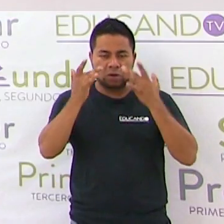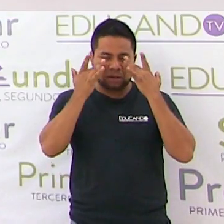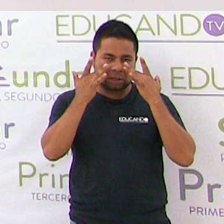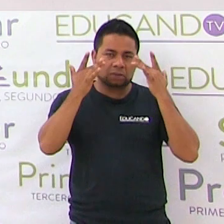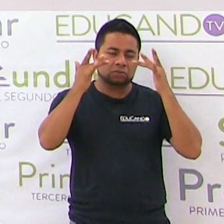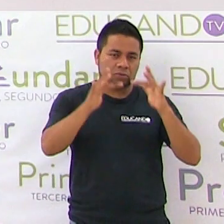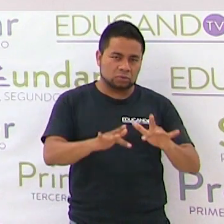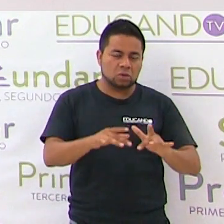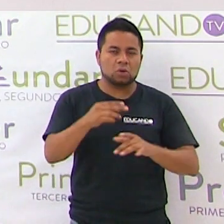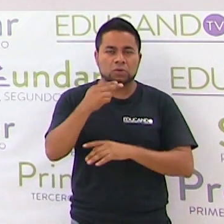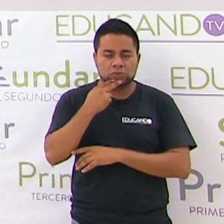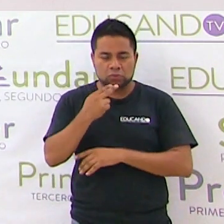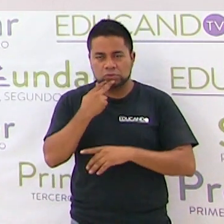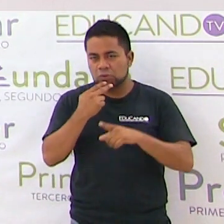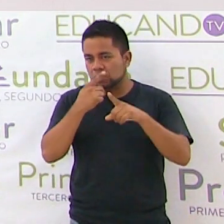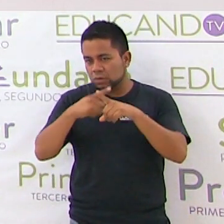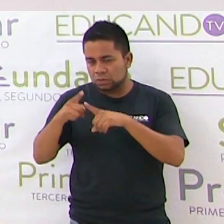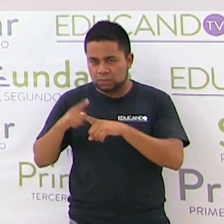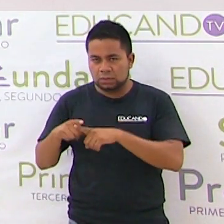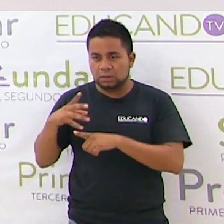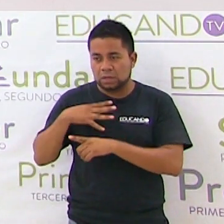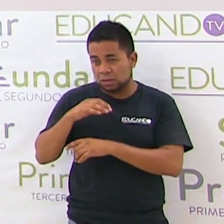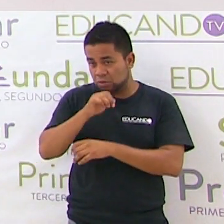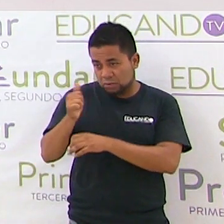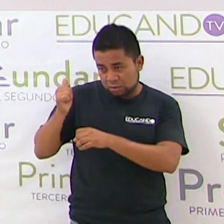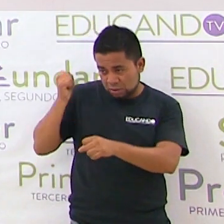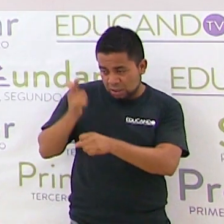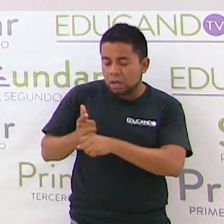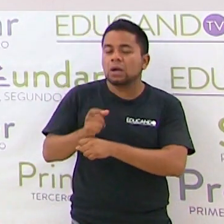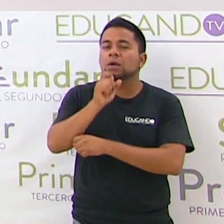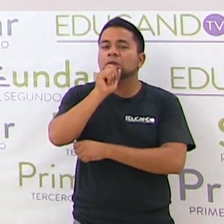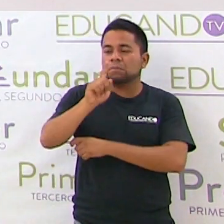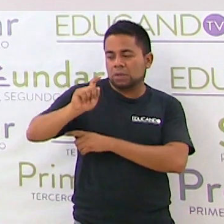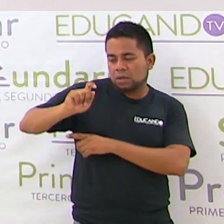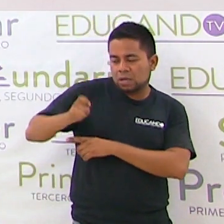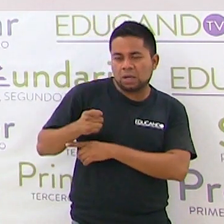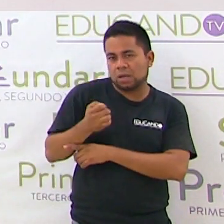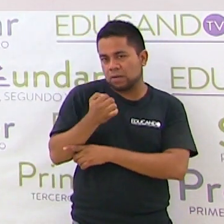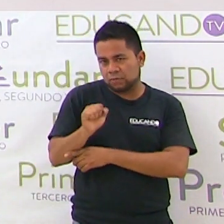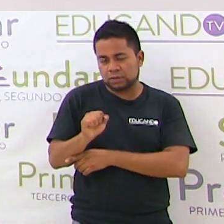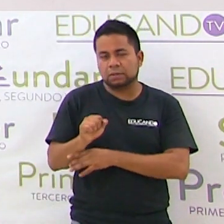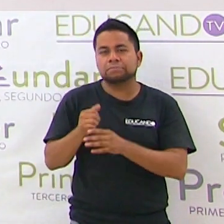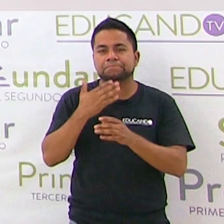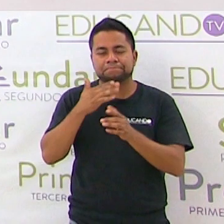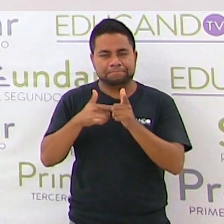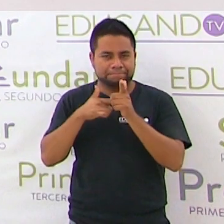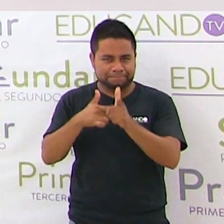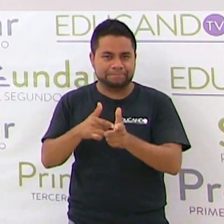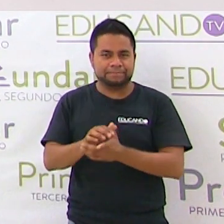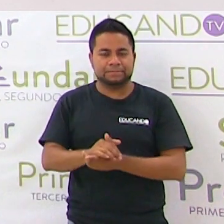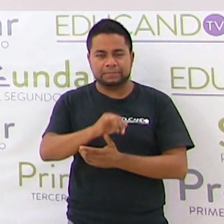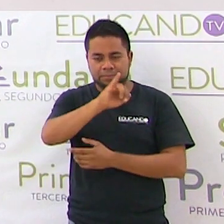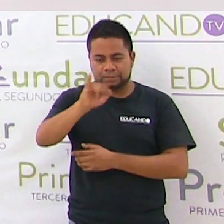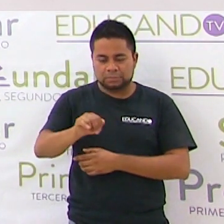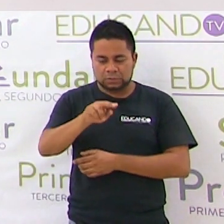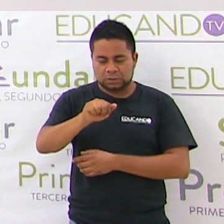Renunció. Si encontramos ahorita otro, también lo vamos a señalar. Bueno, vamos a continuar. Juana habla, le